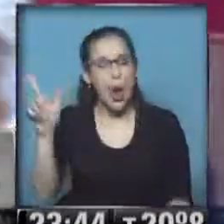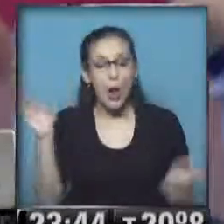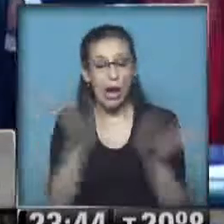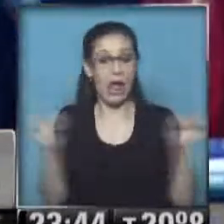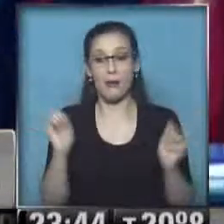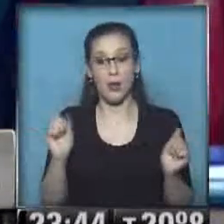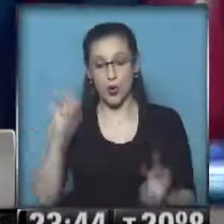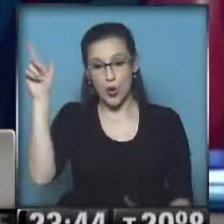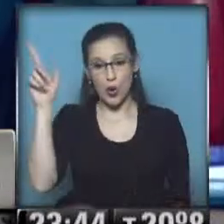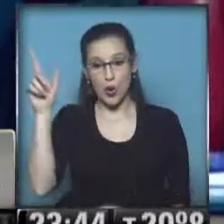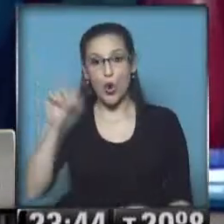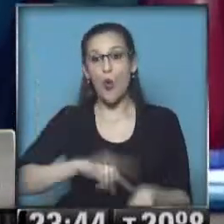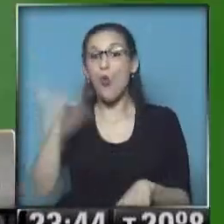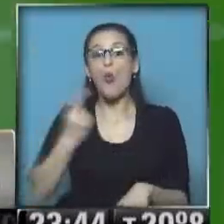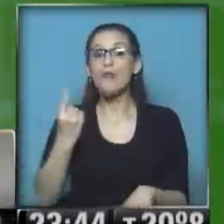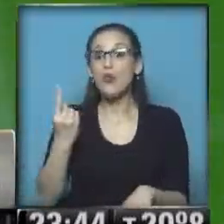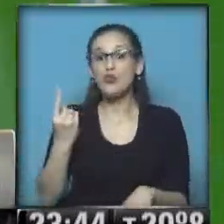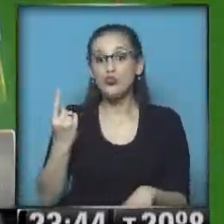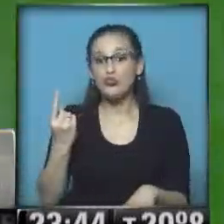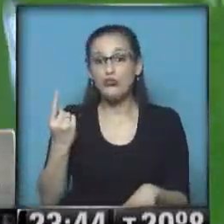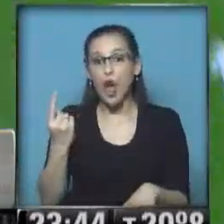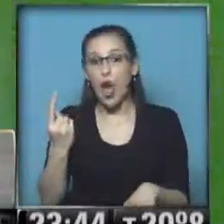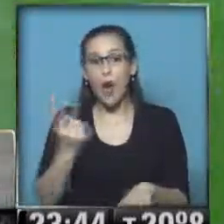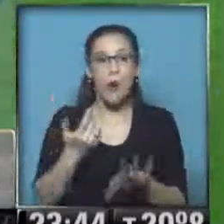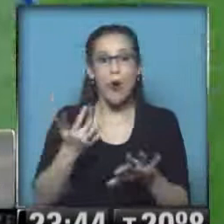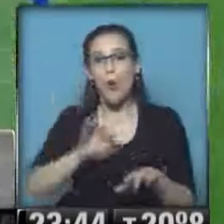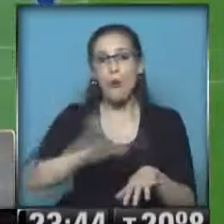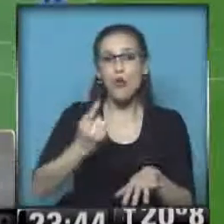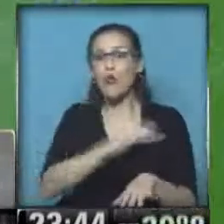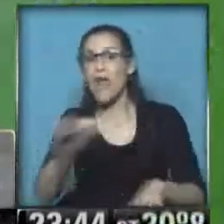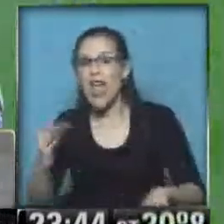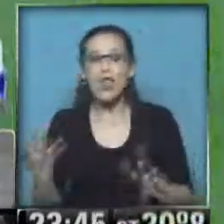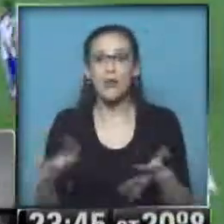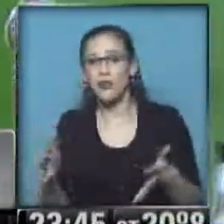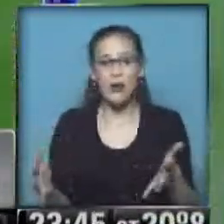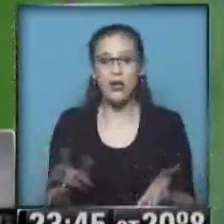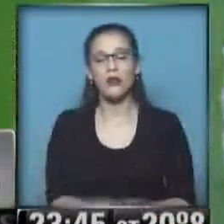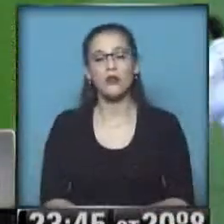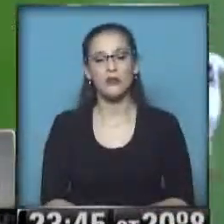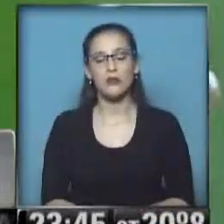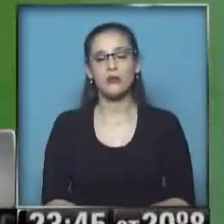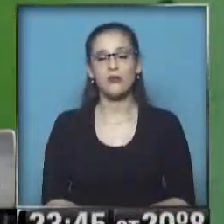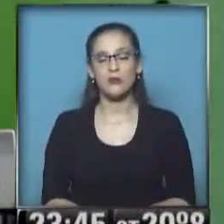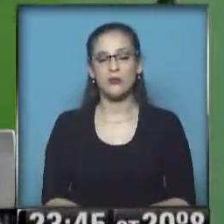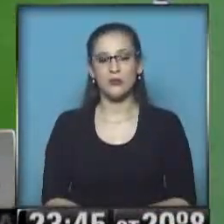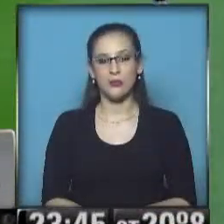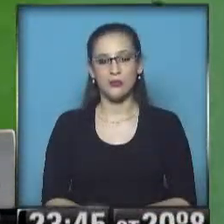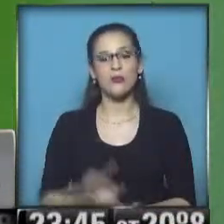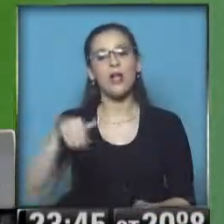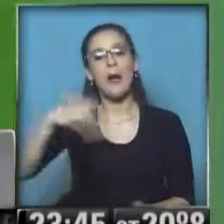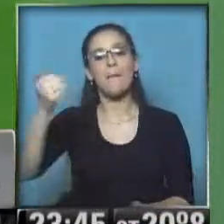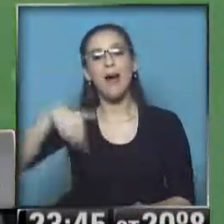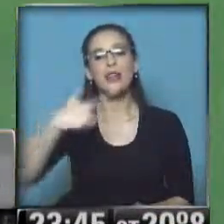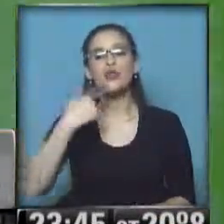el Atlético de Madrid. 1 minuto y medio iba nada más. Carlo Ancelotti decía hay que apretar más. Se descuidaron y apareció por allí Mandzukic. ¿Quién